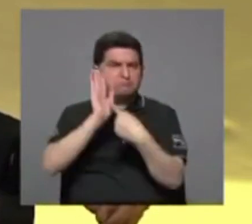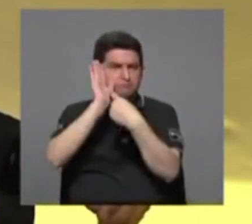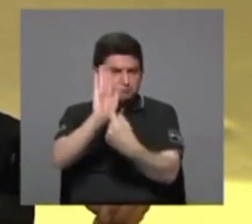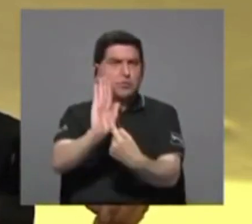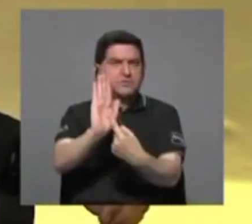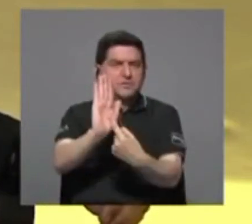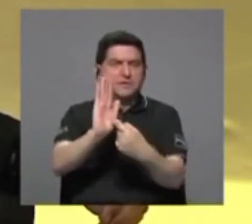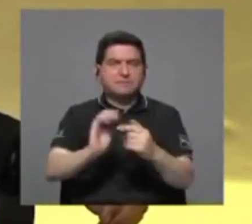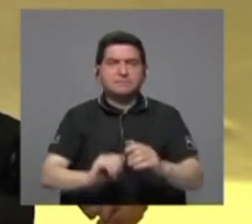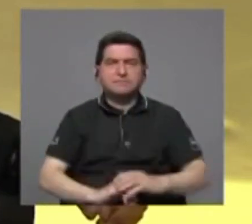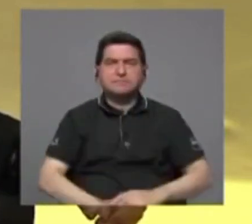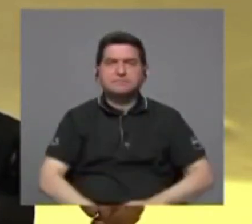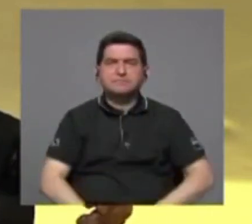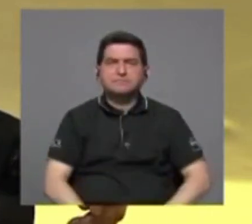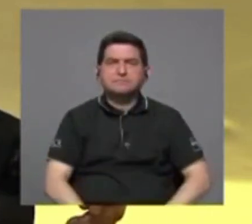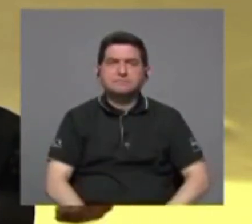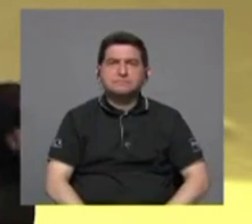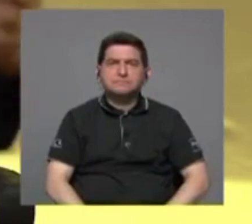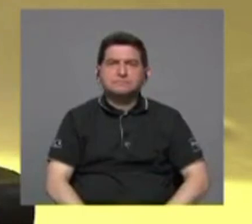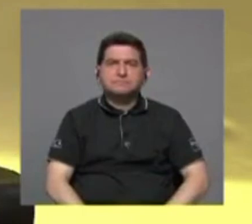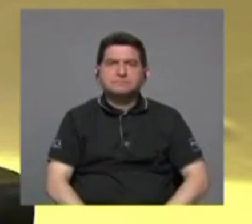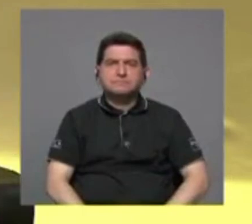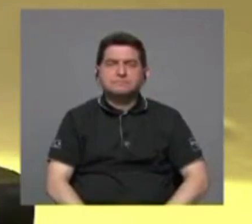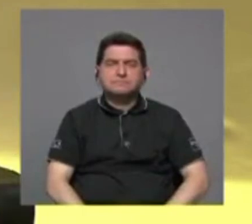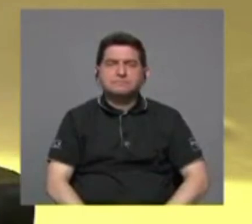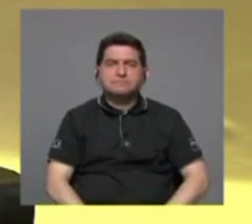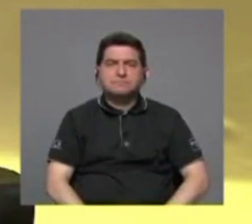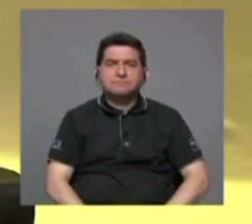destacarías de